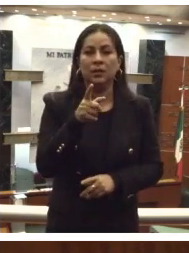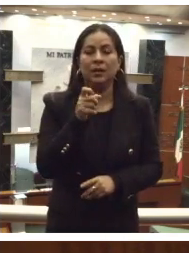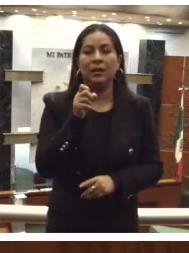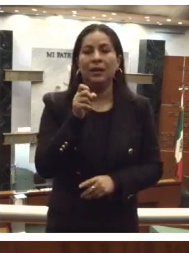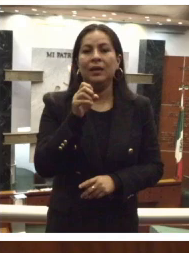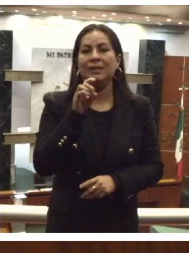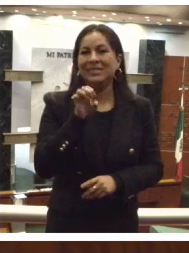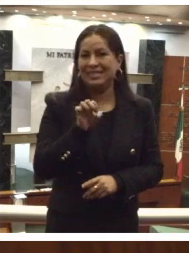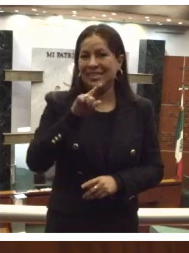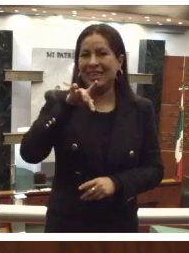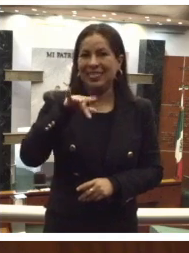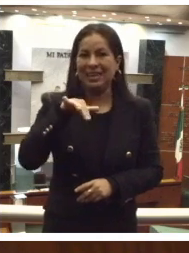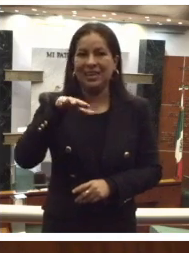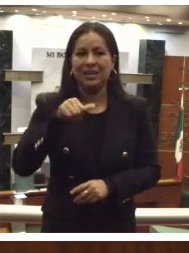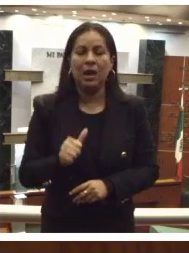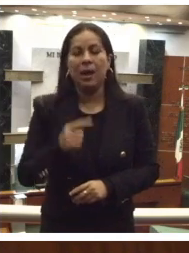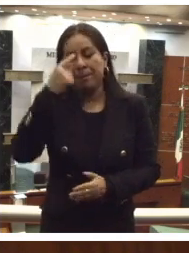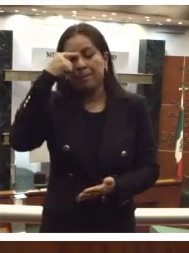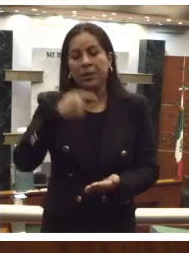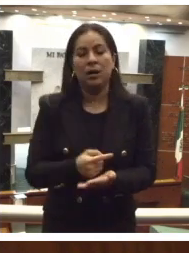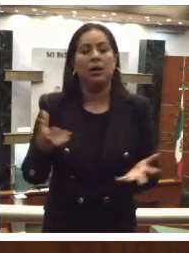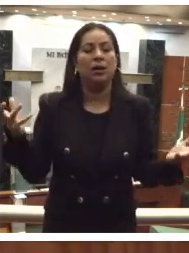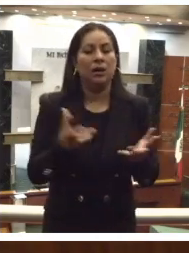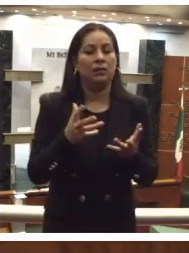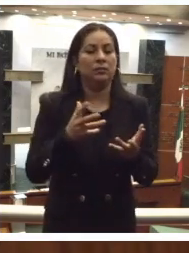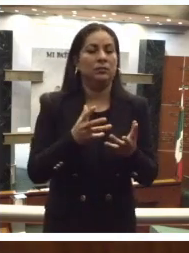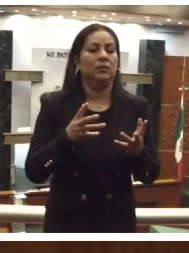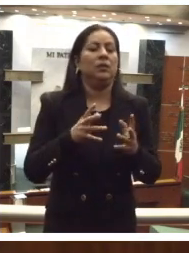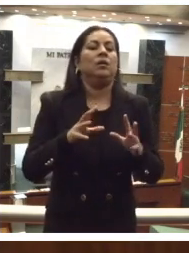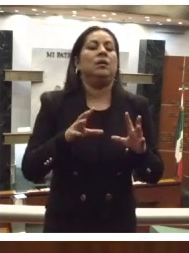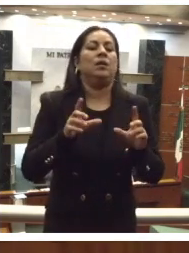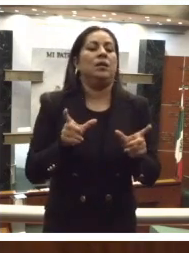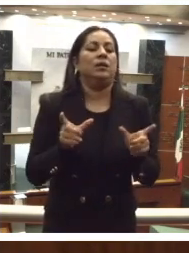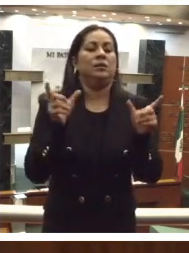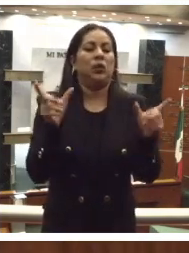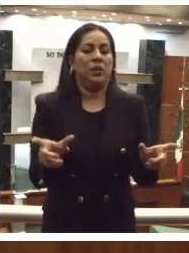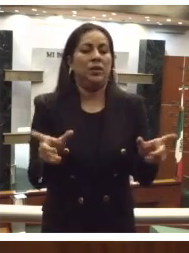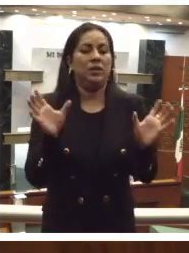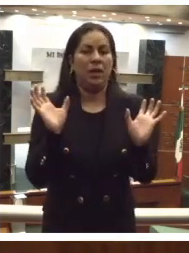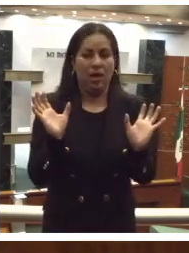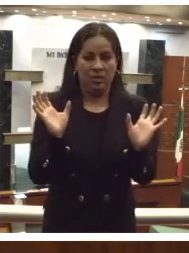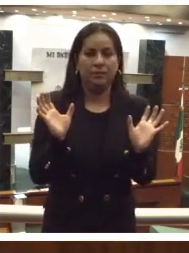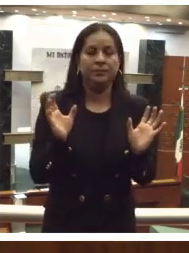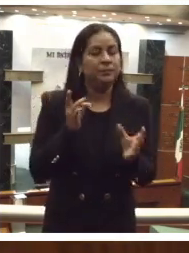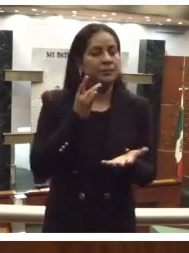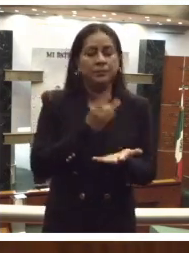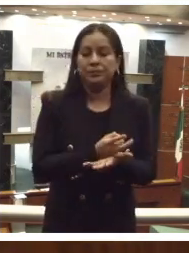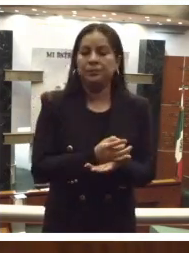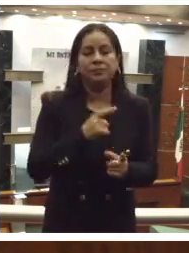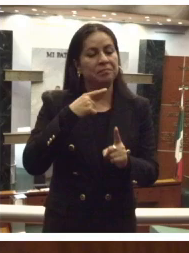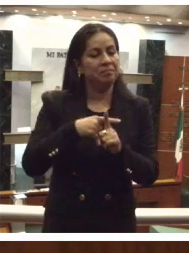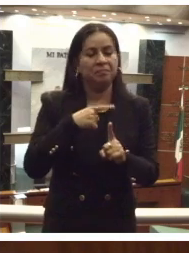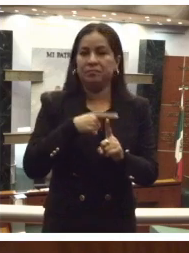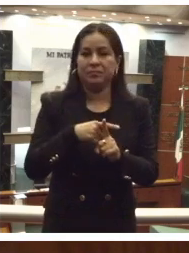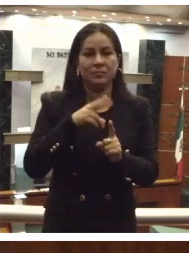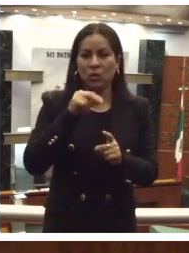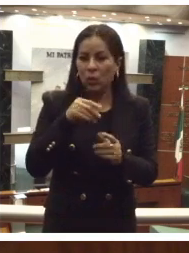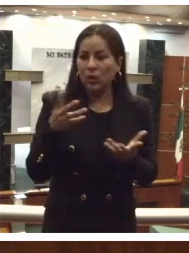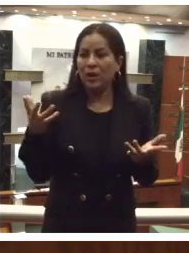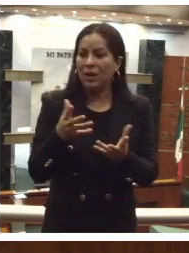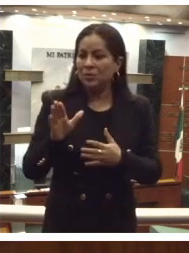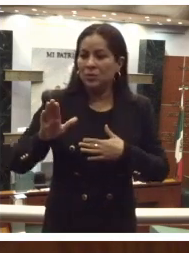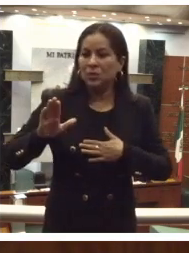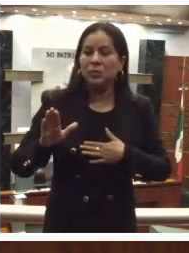de la Defensa Nacional para ejecutar la Estrategia Nacional de Seguridad Pública, no solo es positiva, sino que implica